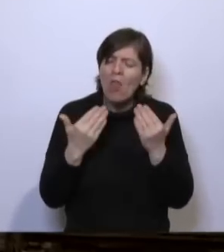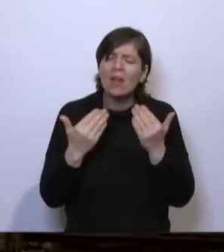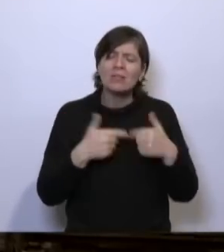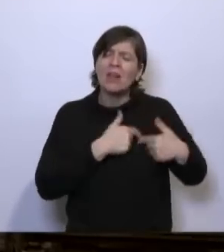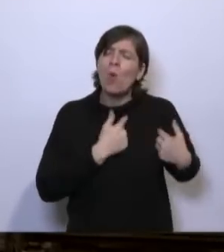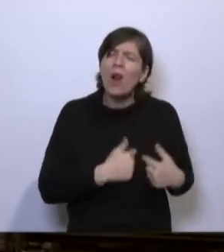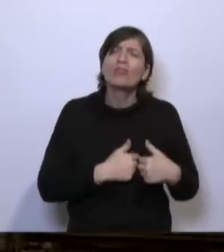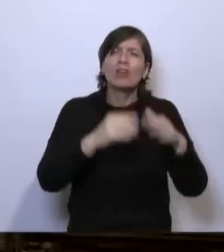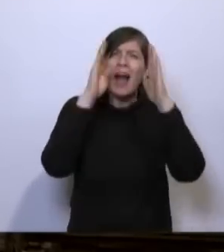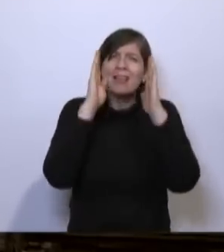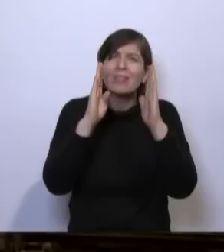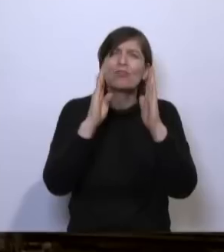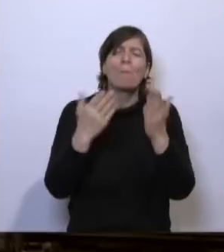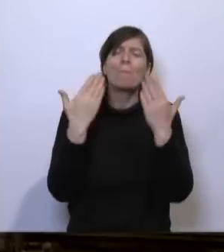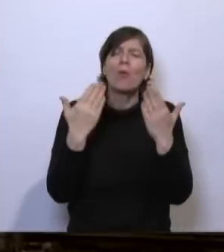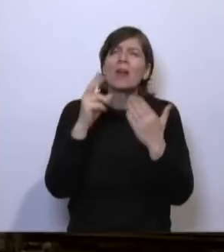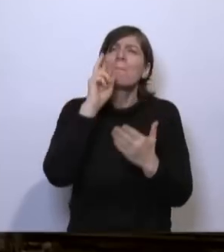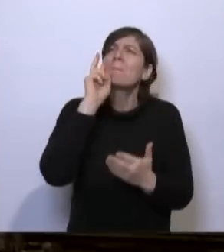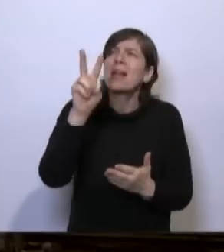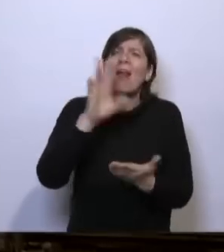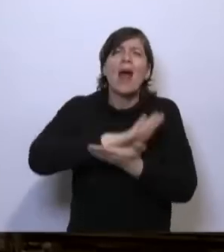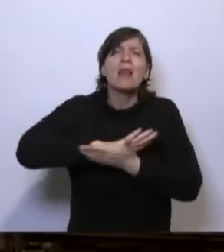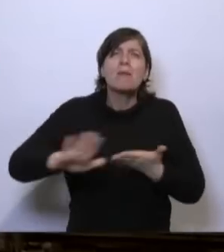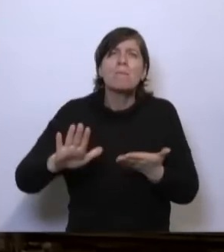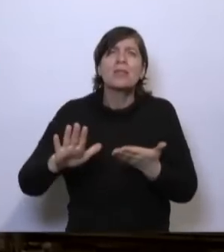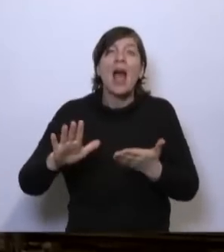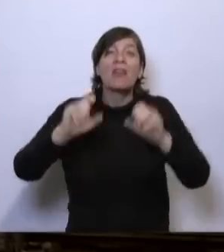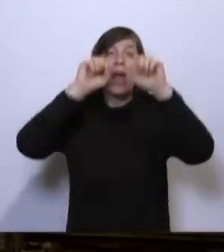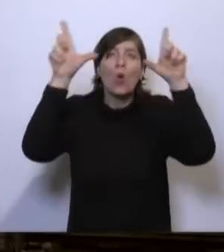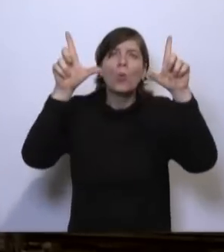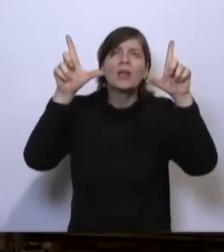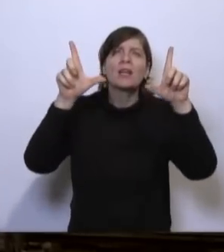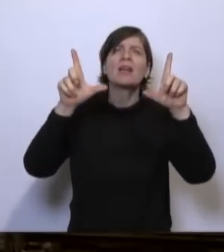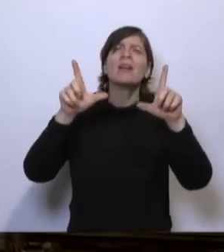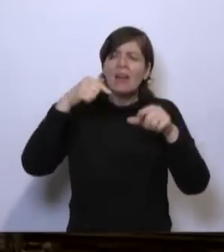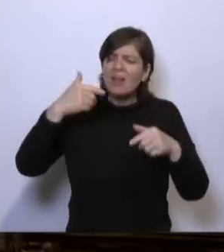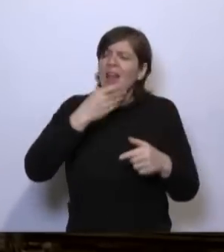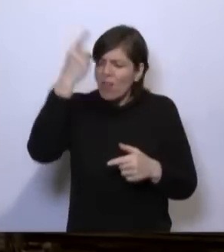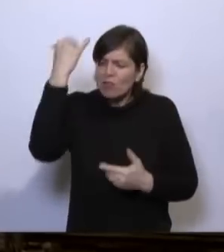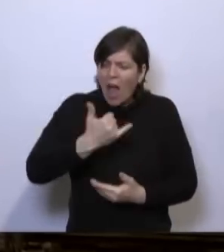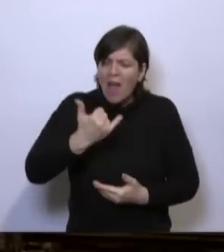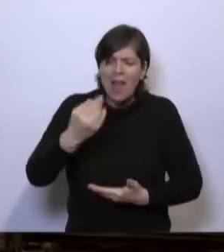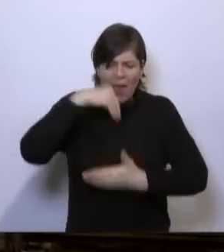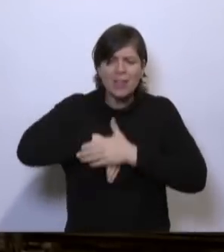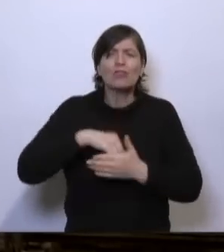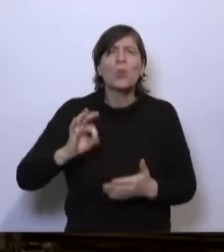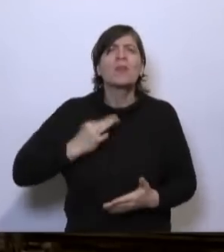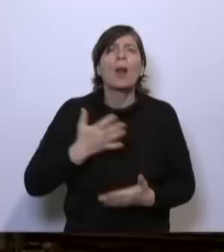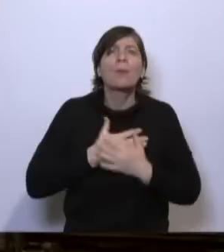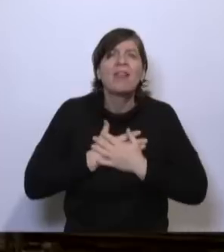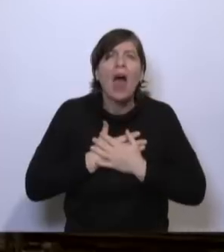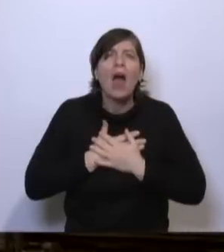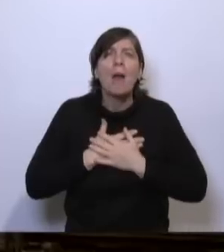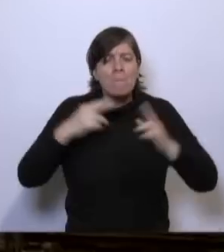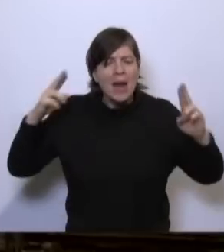corazón atento, poder tener una mirada limpia y descubrir el paso de Dios en nuestra vida para